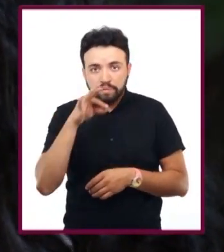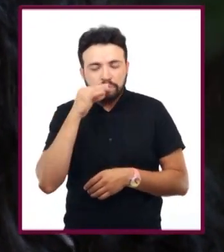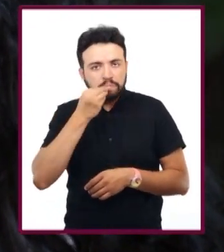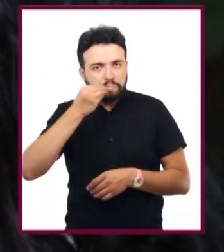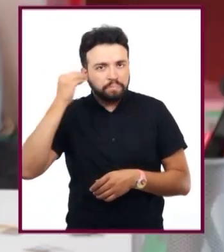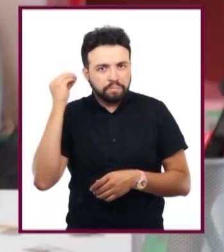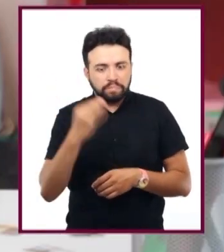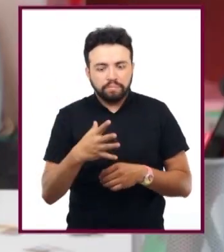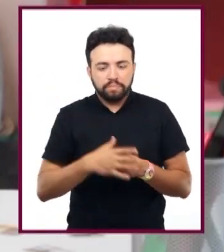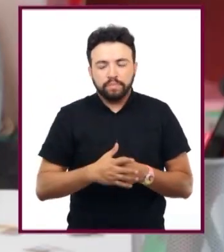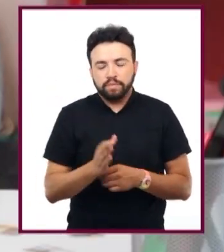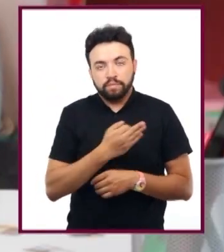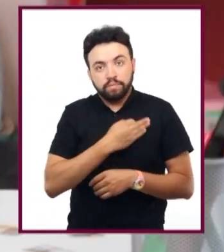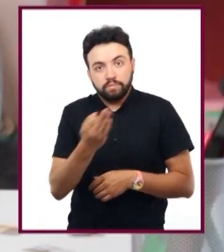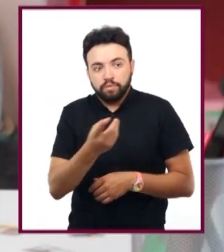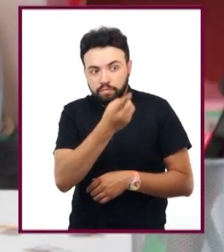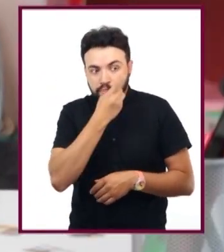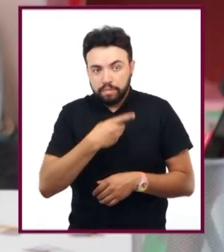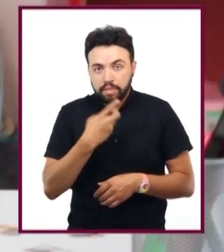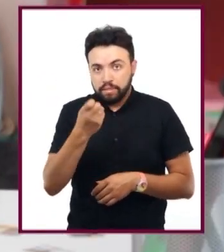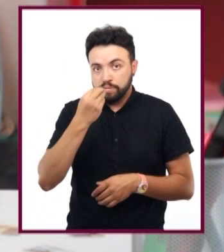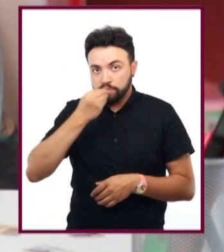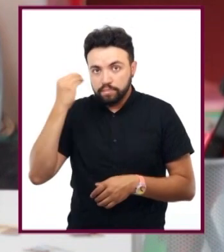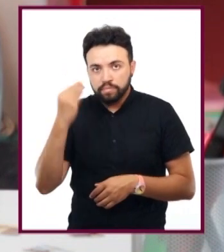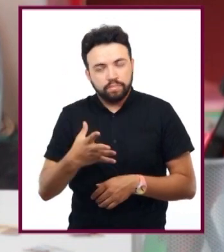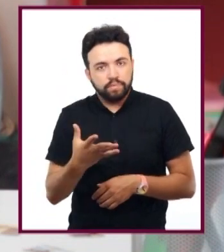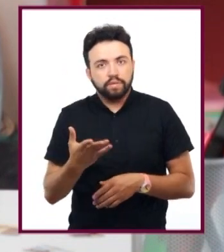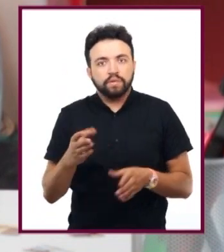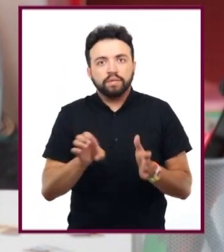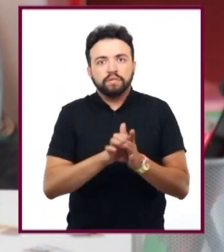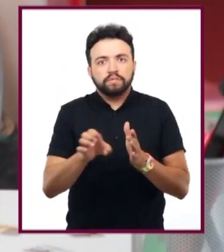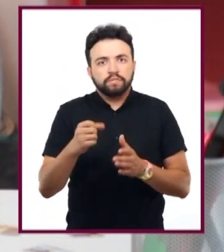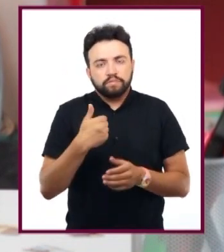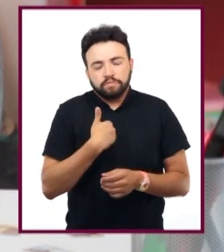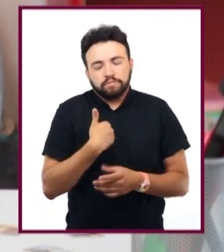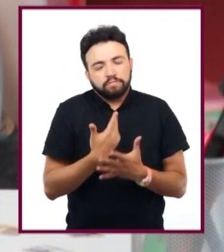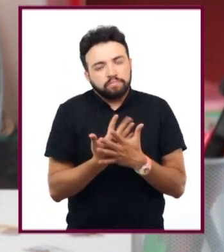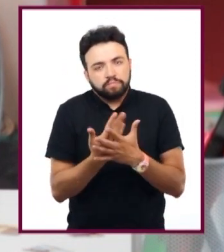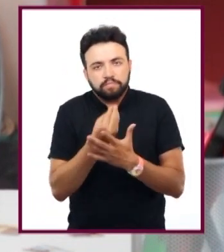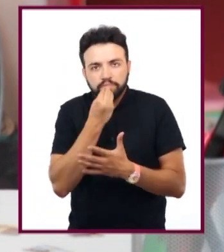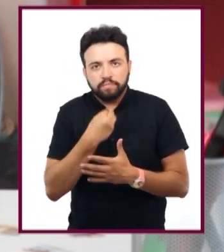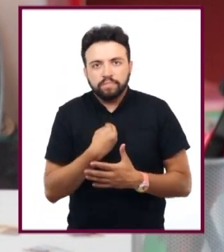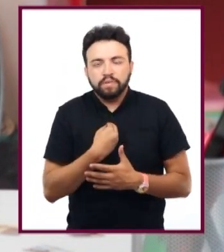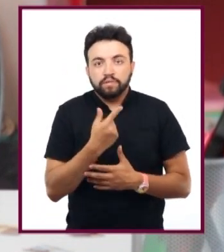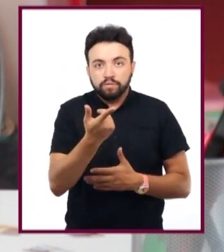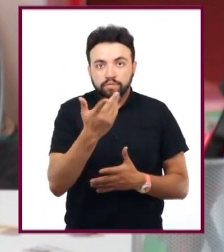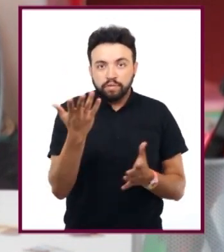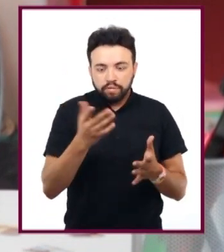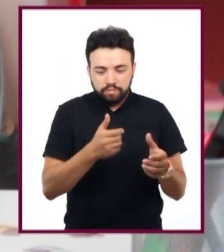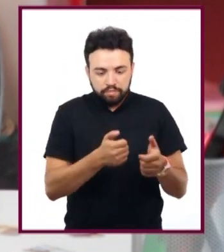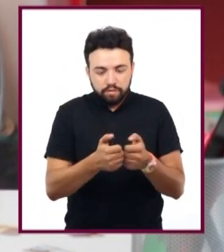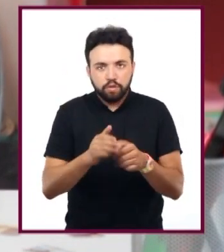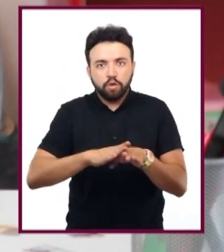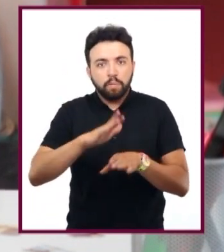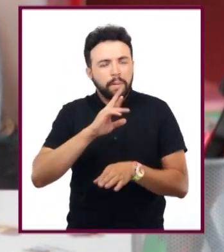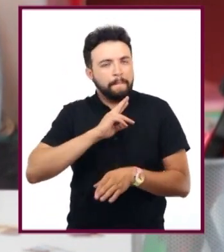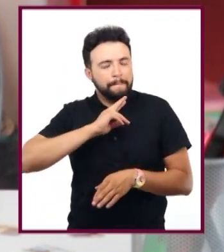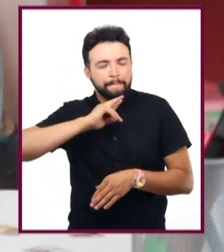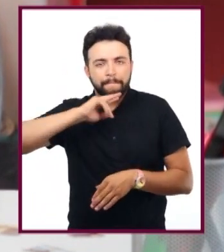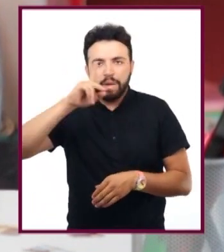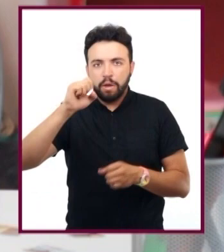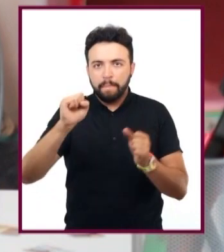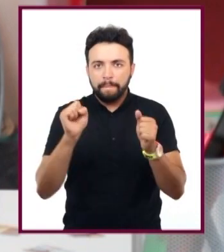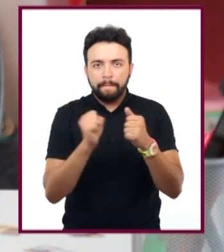buenísimo. Bueno, si me dices que va a estar buenísimo, ¿cómo crees que no me voy a esperar? Lo estás describiendo como el mejor pan